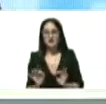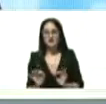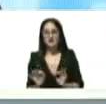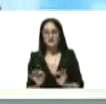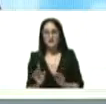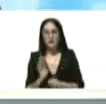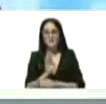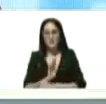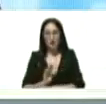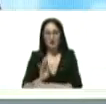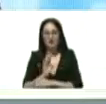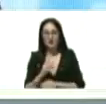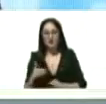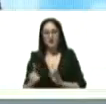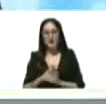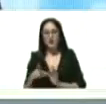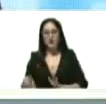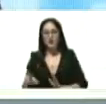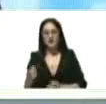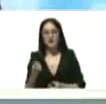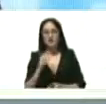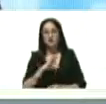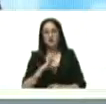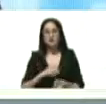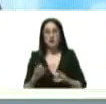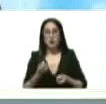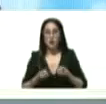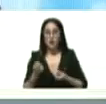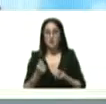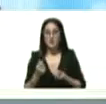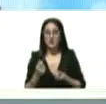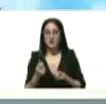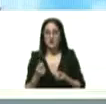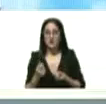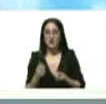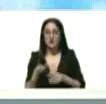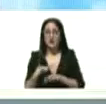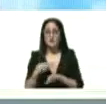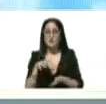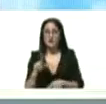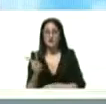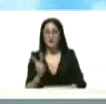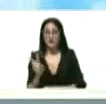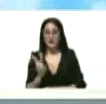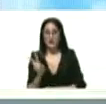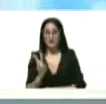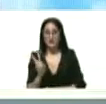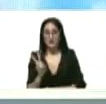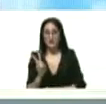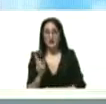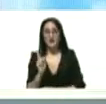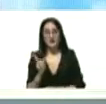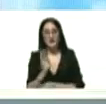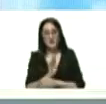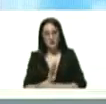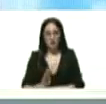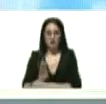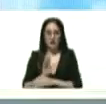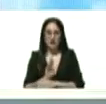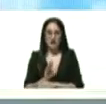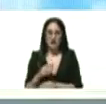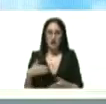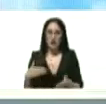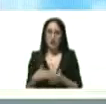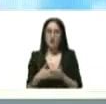de protección de los derechos socioeconómicos de la población venezolana, que vaya a proteger contra